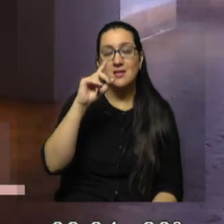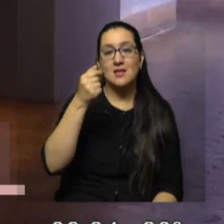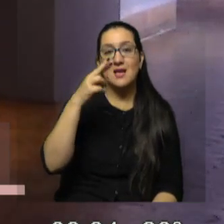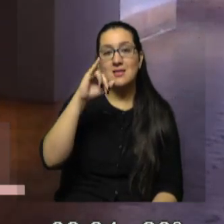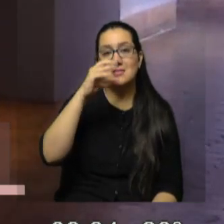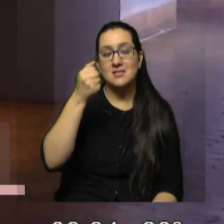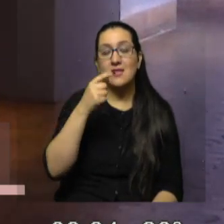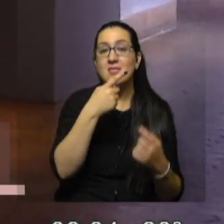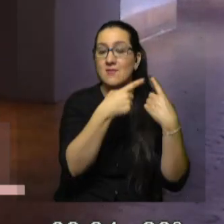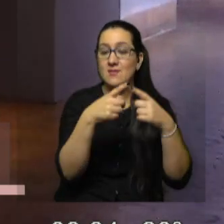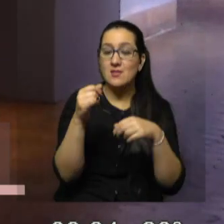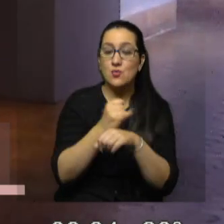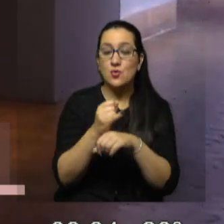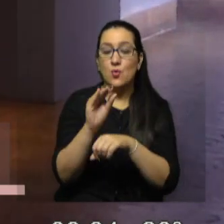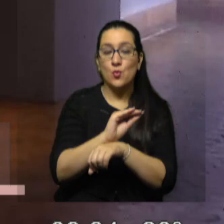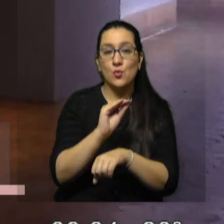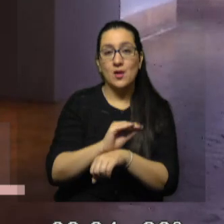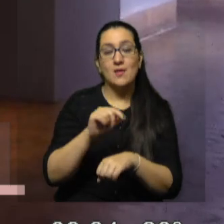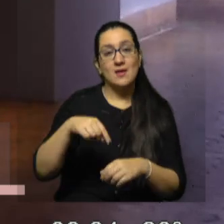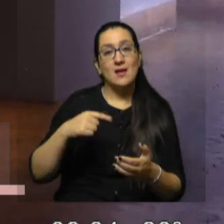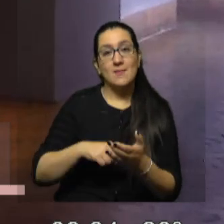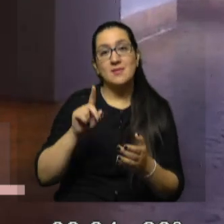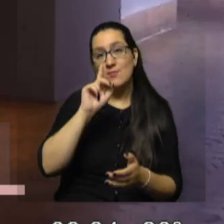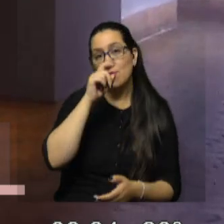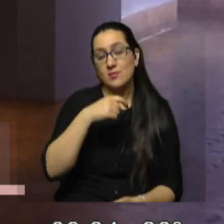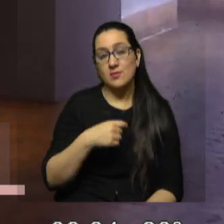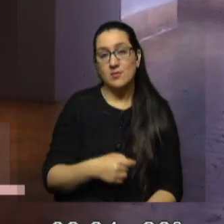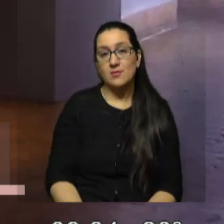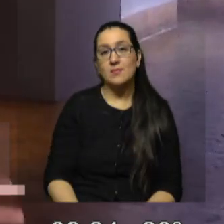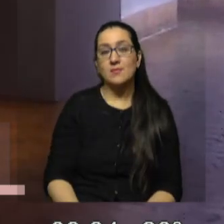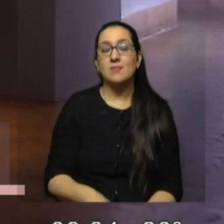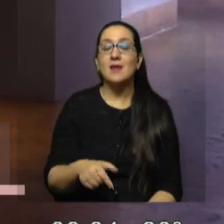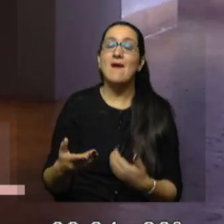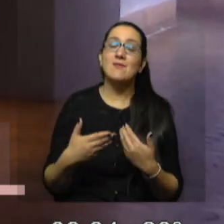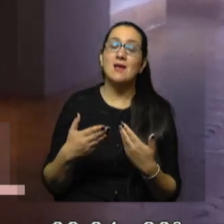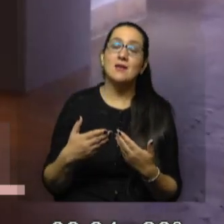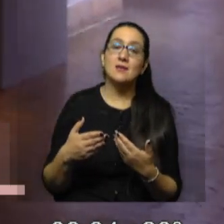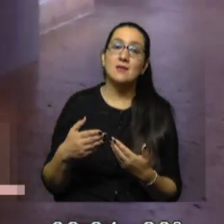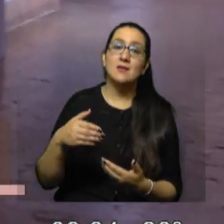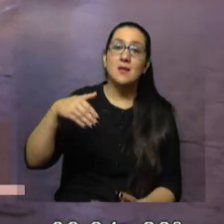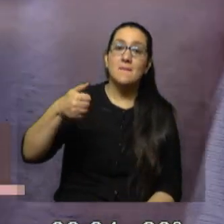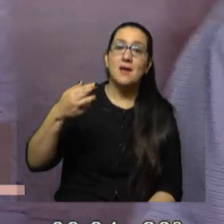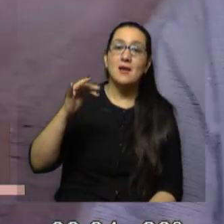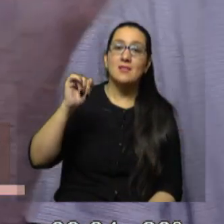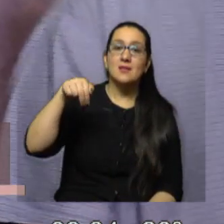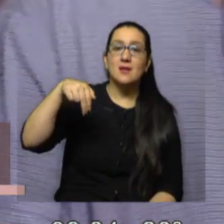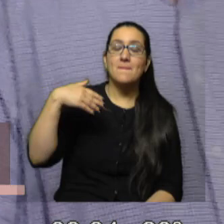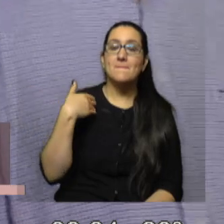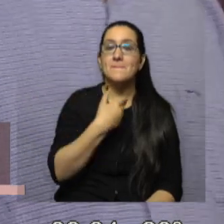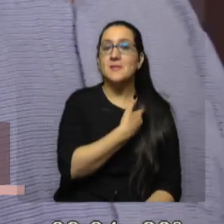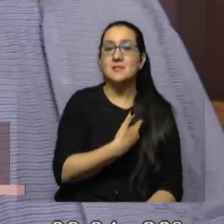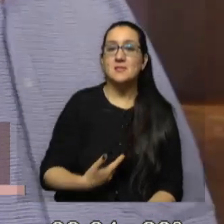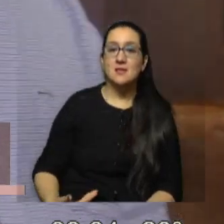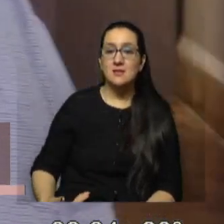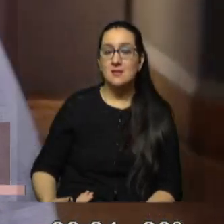instituciones culturales aquí de la capital del país. Y para hablar de este tema estamos con Martín Gurrich, presidente de la Fundación José